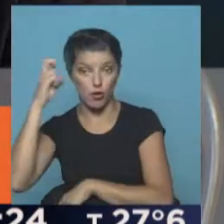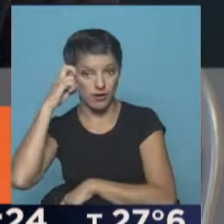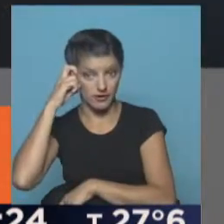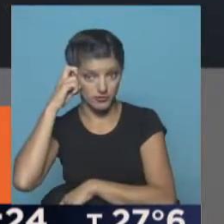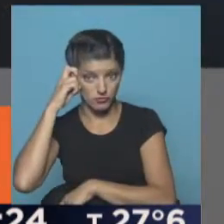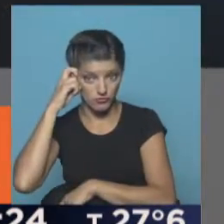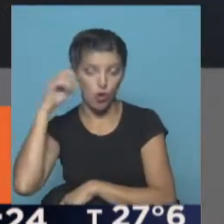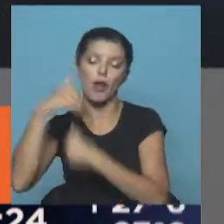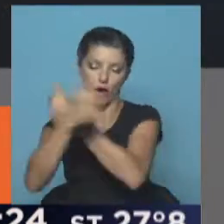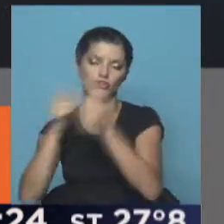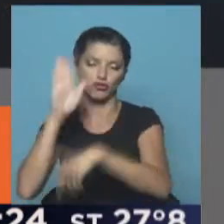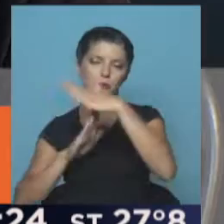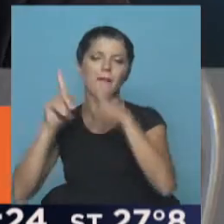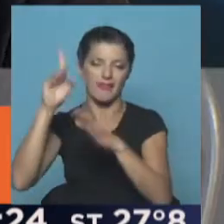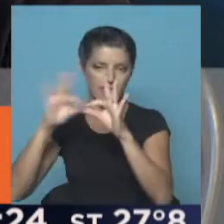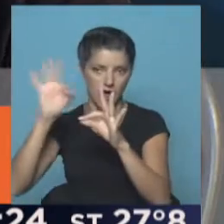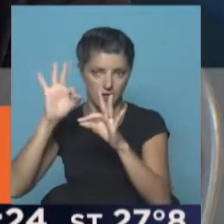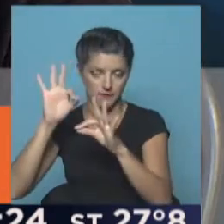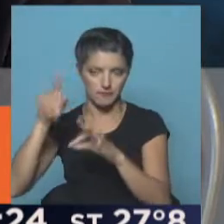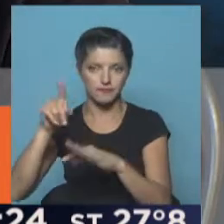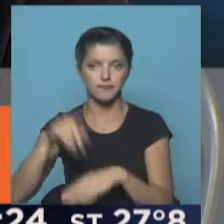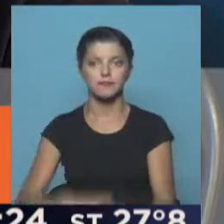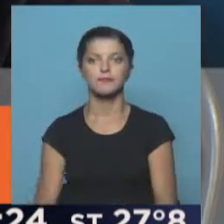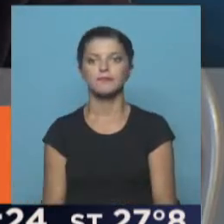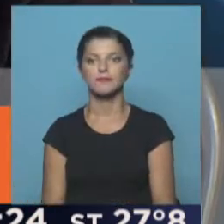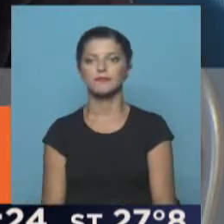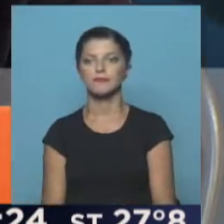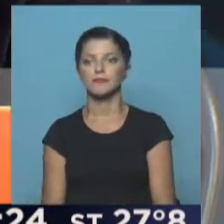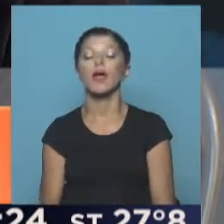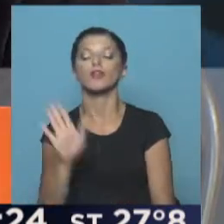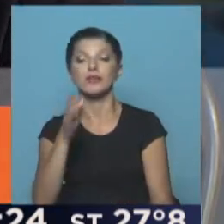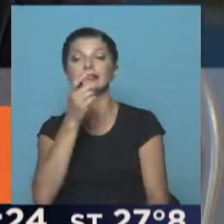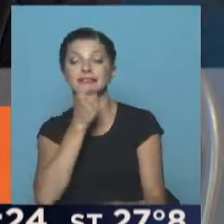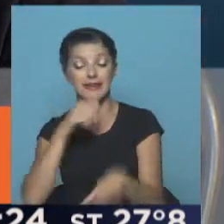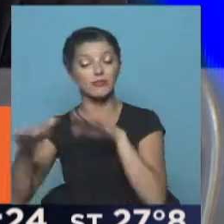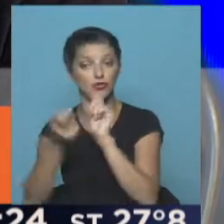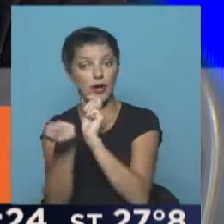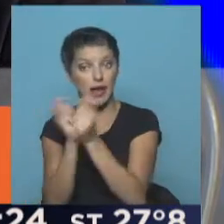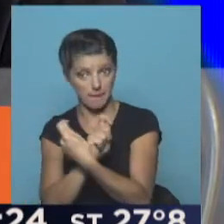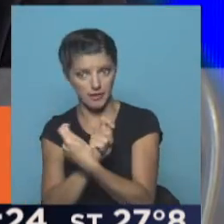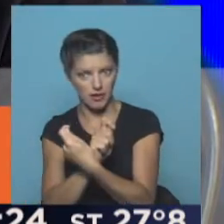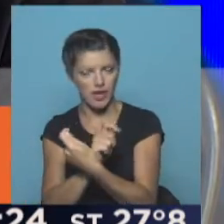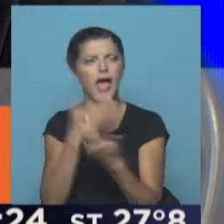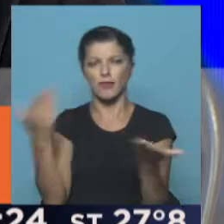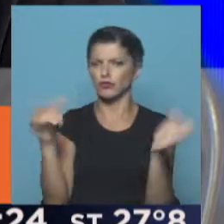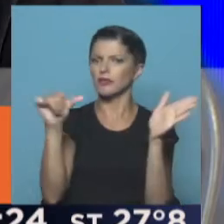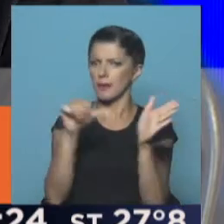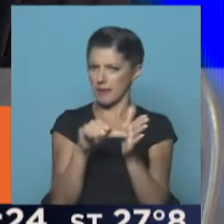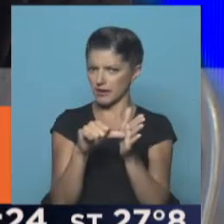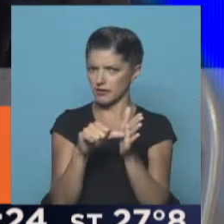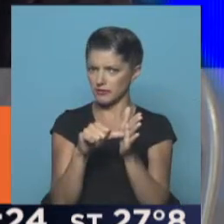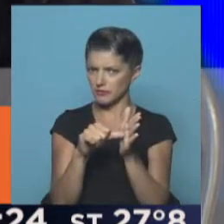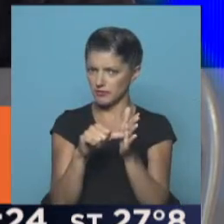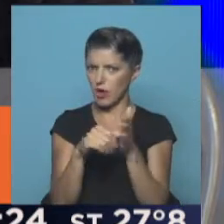o la Corte Suprema Europea, diciendo, bueno, si las condiciones cambian, ¿el país estaría autorizado